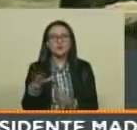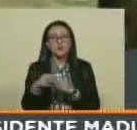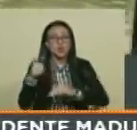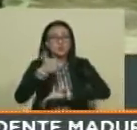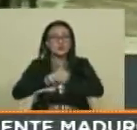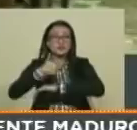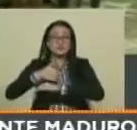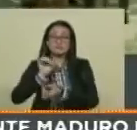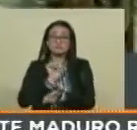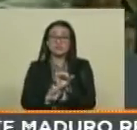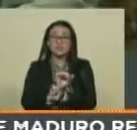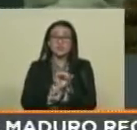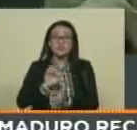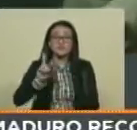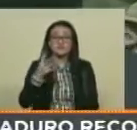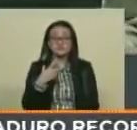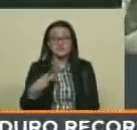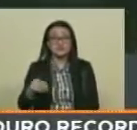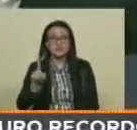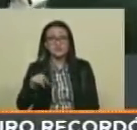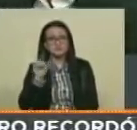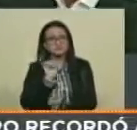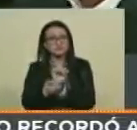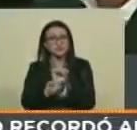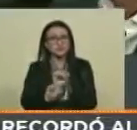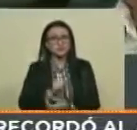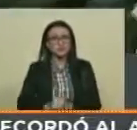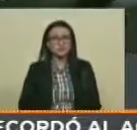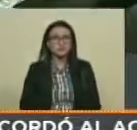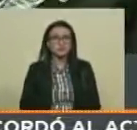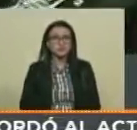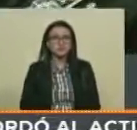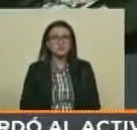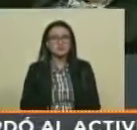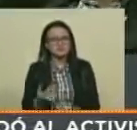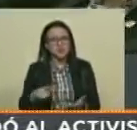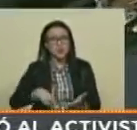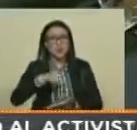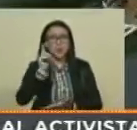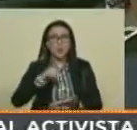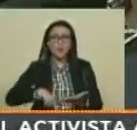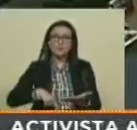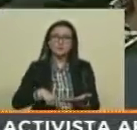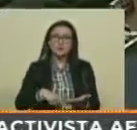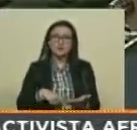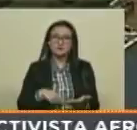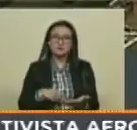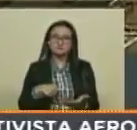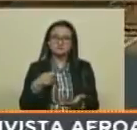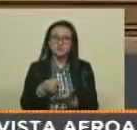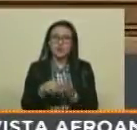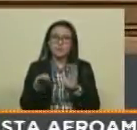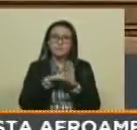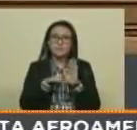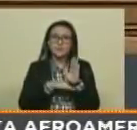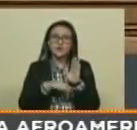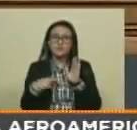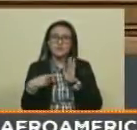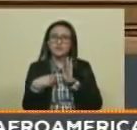directiva, vicepresidente, por suscribir esos contratos para el financiamiento de los programas de